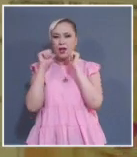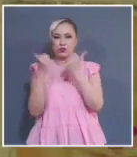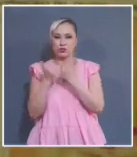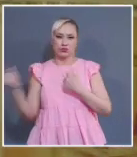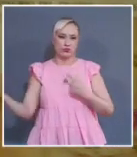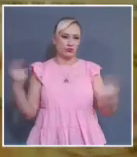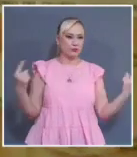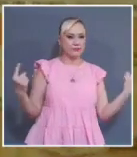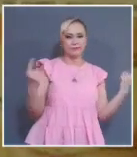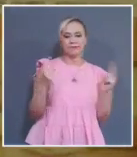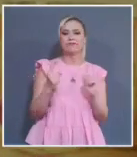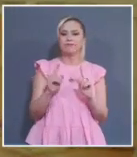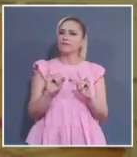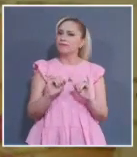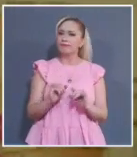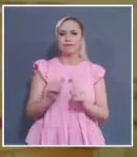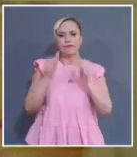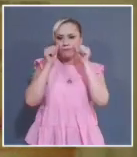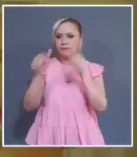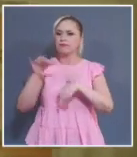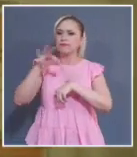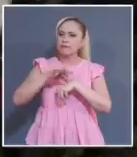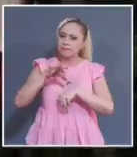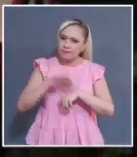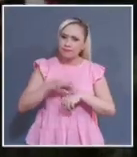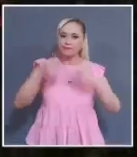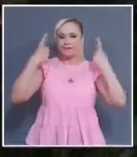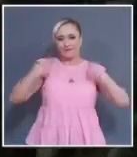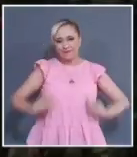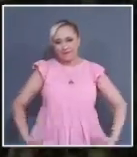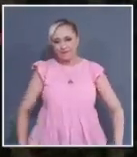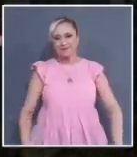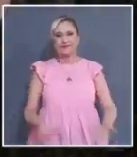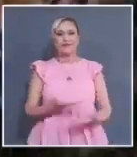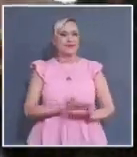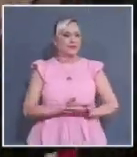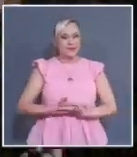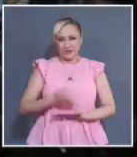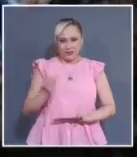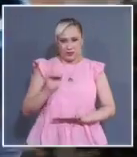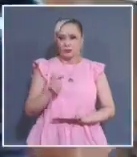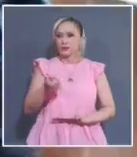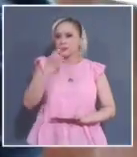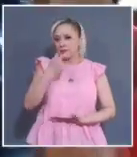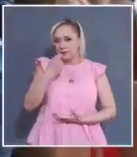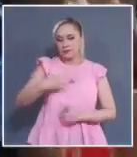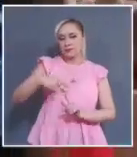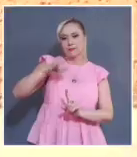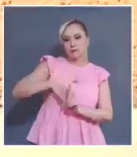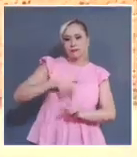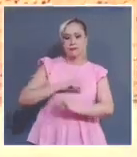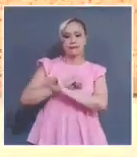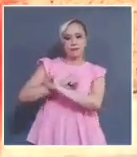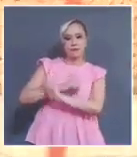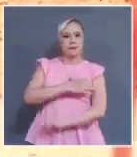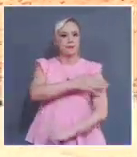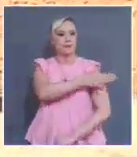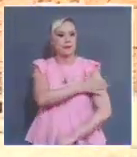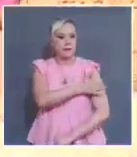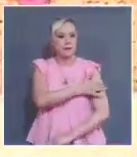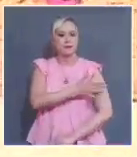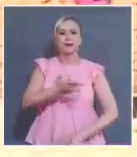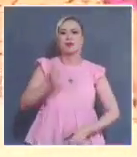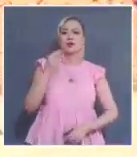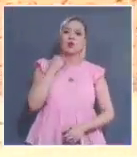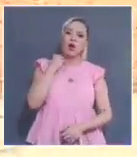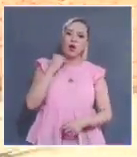de medicina general, salud sexual y reproductiva, atención psicológica y asesoría legal. Para el canal del Poder